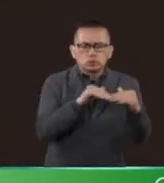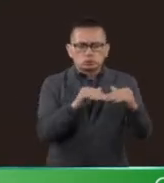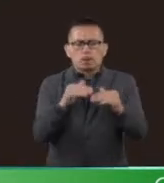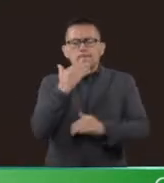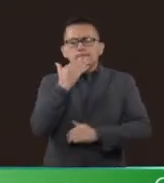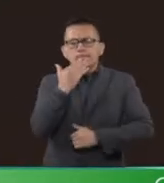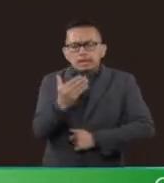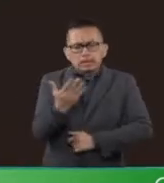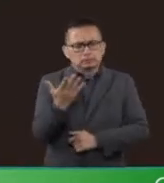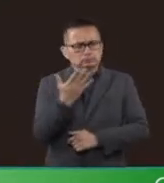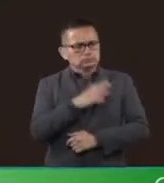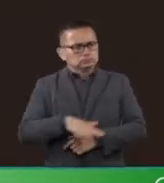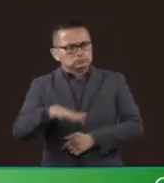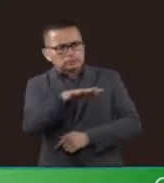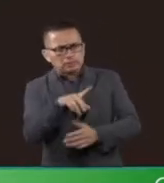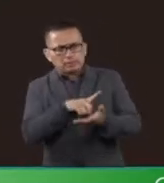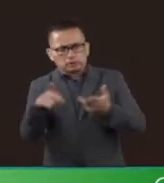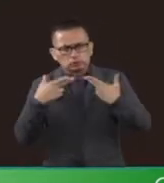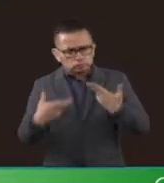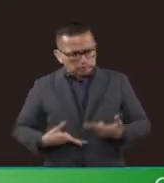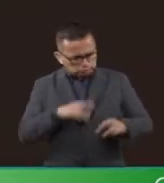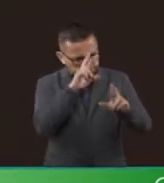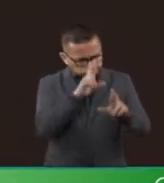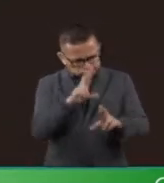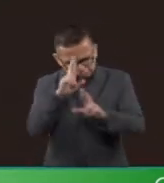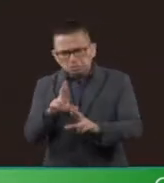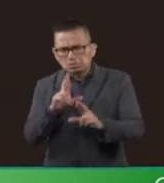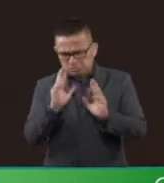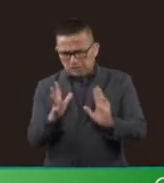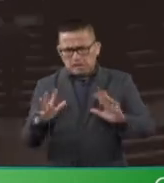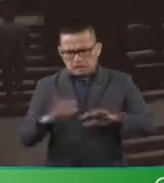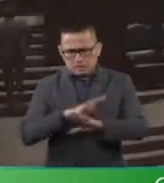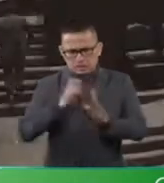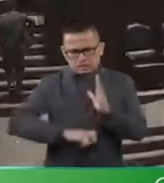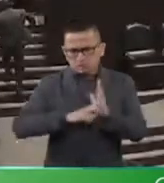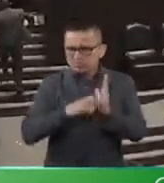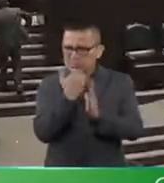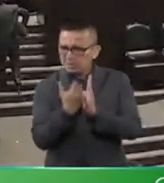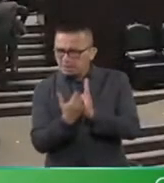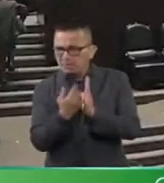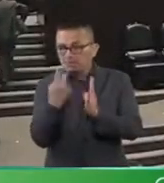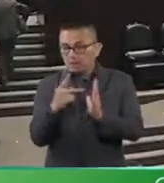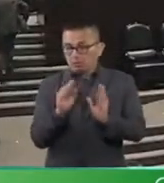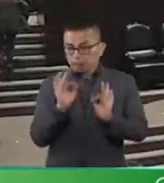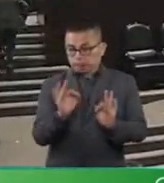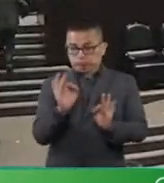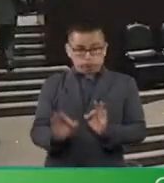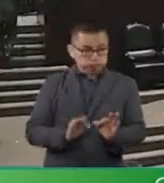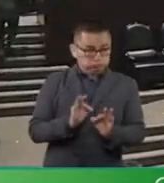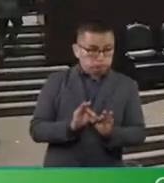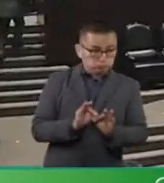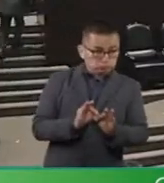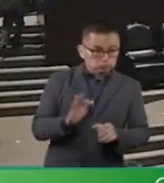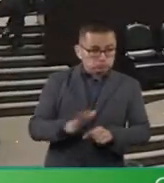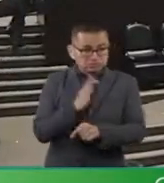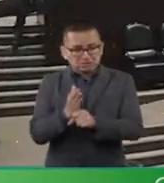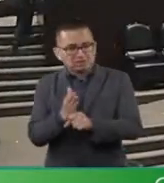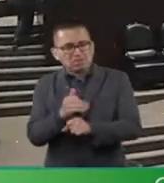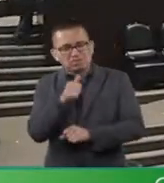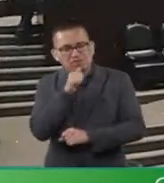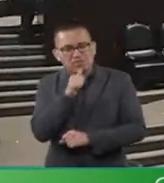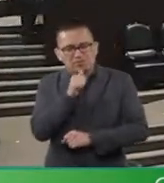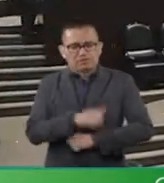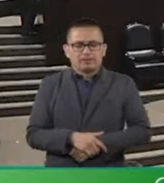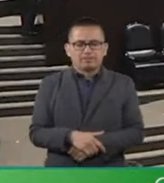humanos, estas aún han sido insuficientes. Hoy nos encontramos aquí reunidos para abordar un tema